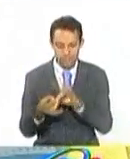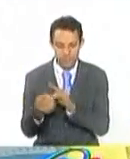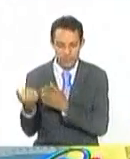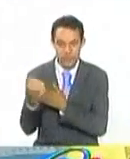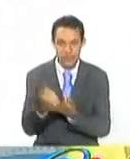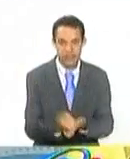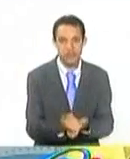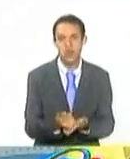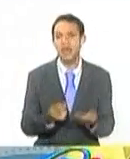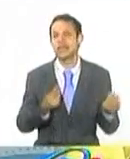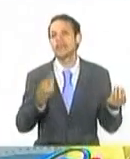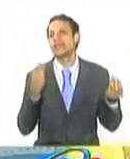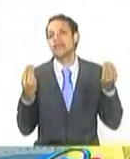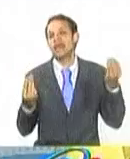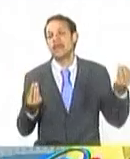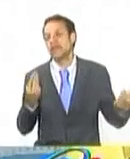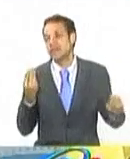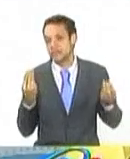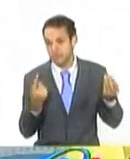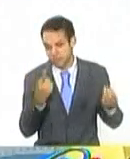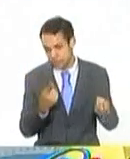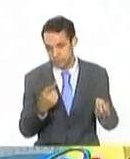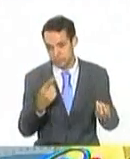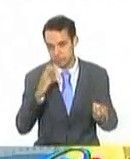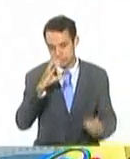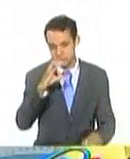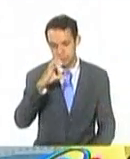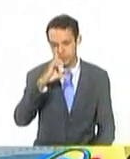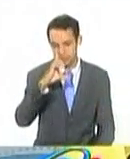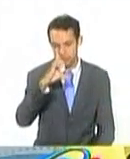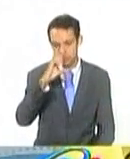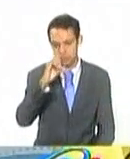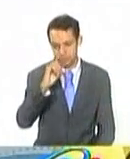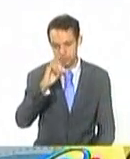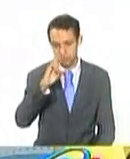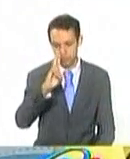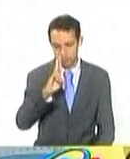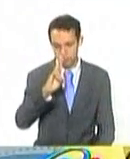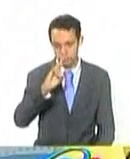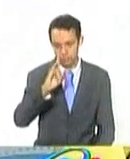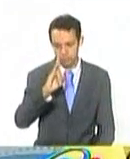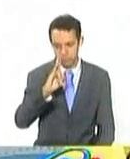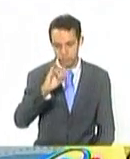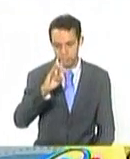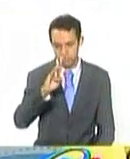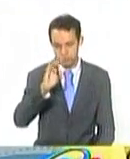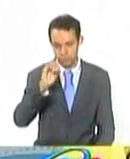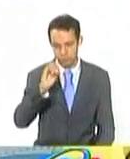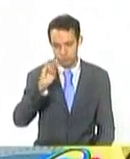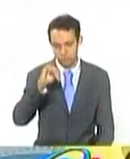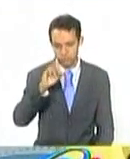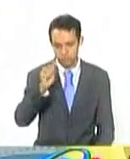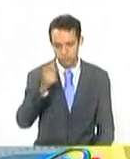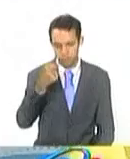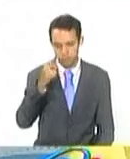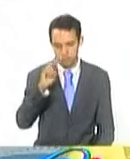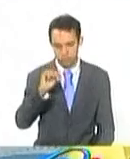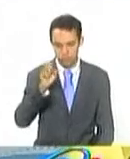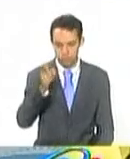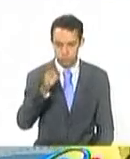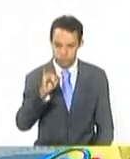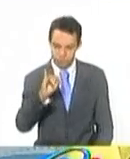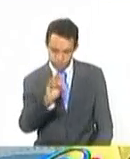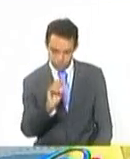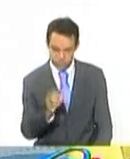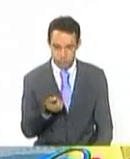hace el cloruro de magnesio entonces empiézalo a tomar preventivamente porque la gente dice No yo vo a empezar a tomaro